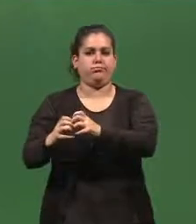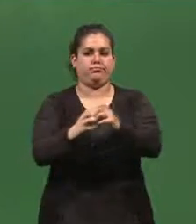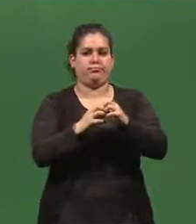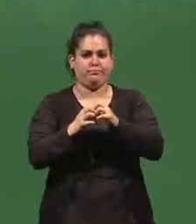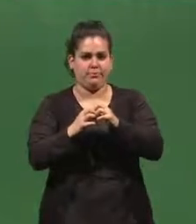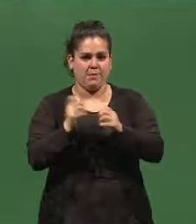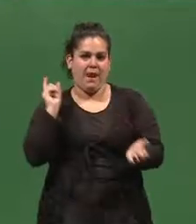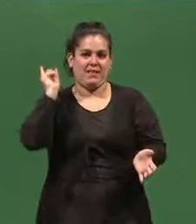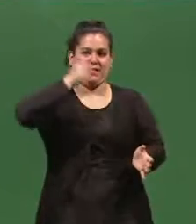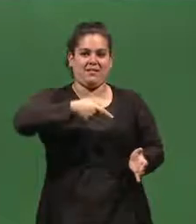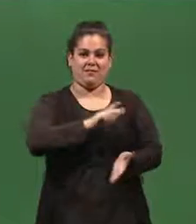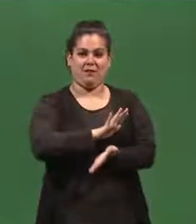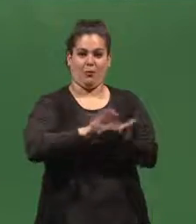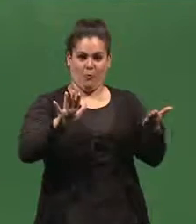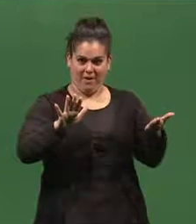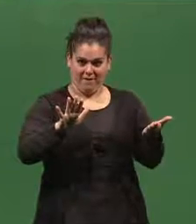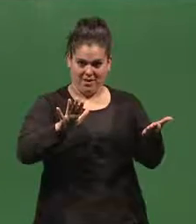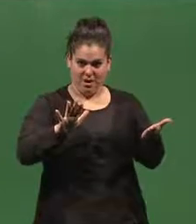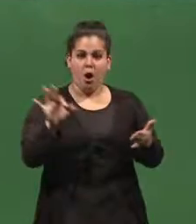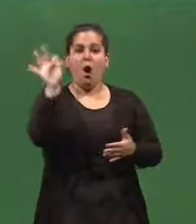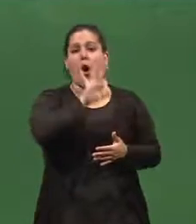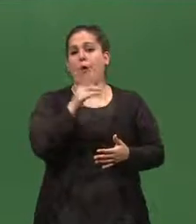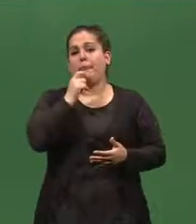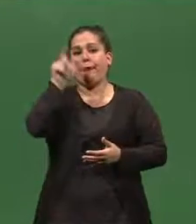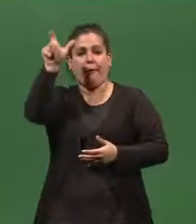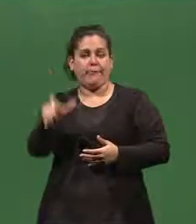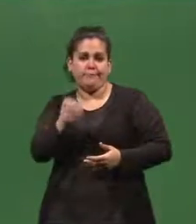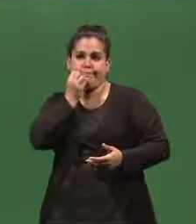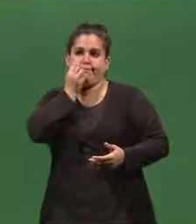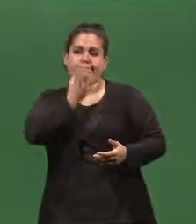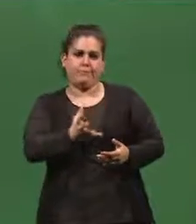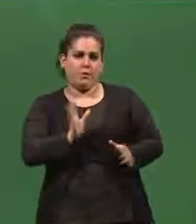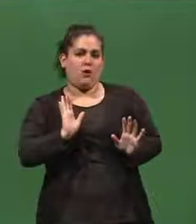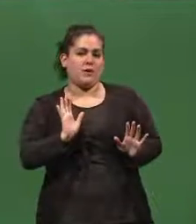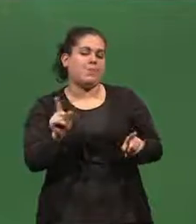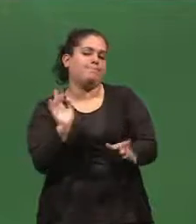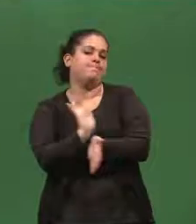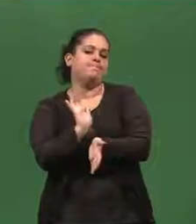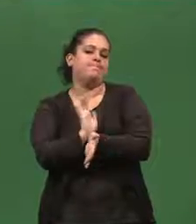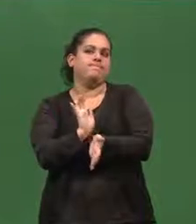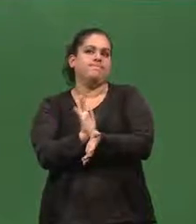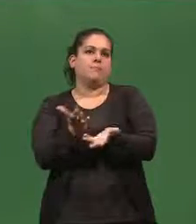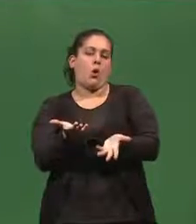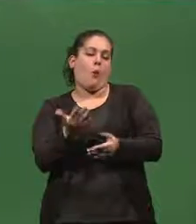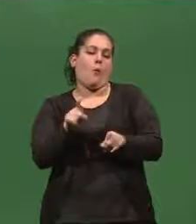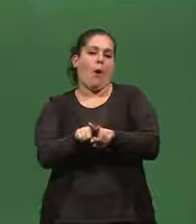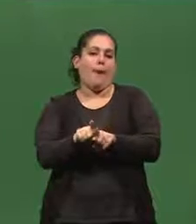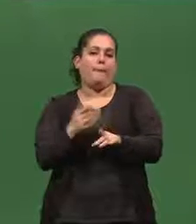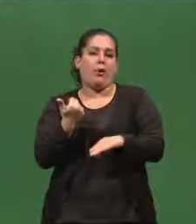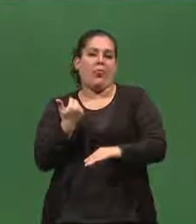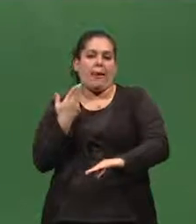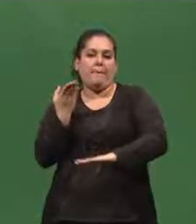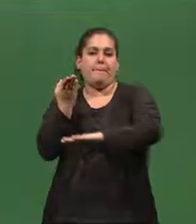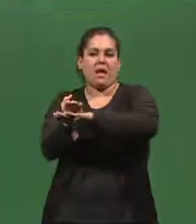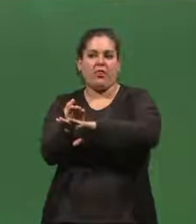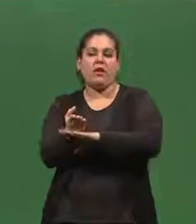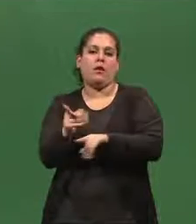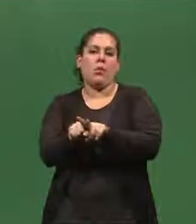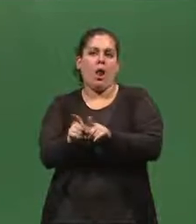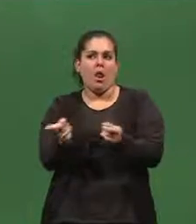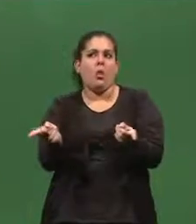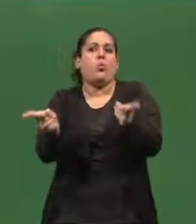arrepentido que realmente diga, bueno, yo confieso, o yo mentí, era una prueba mentirosa la que llevó a la condena de fulano de tal. Entonces realmente